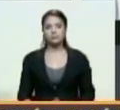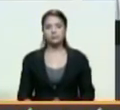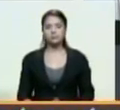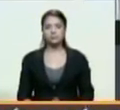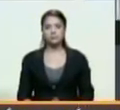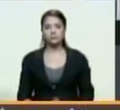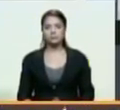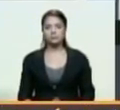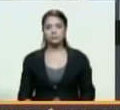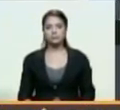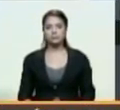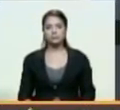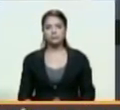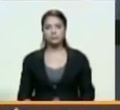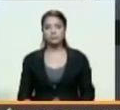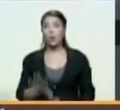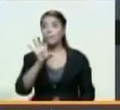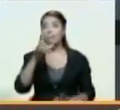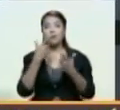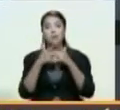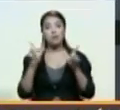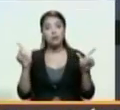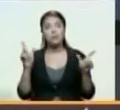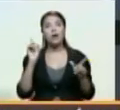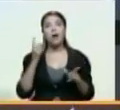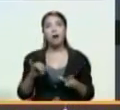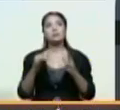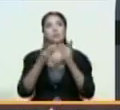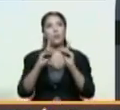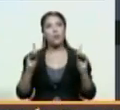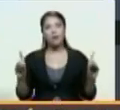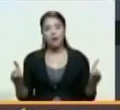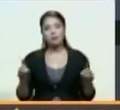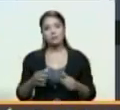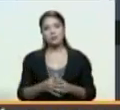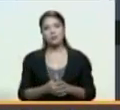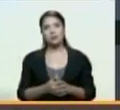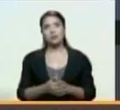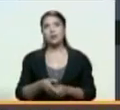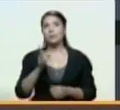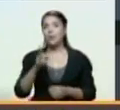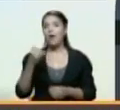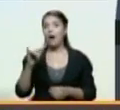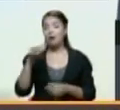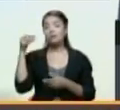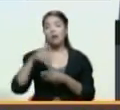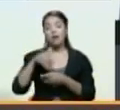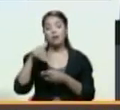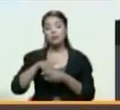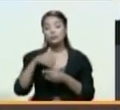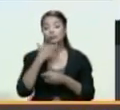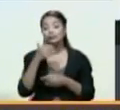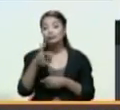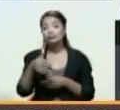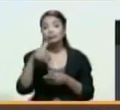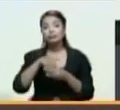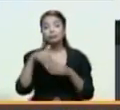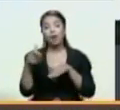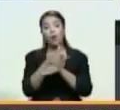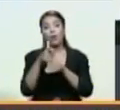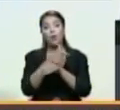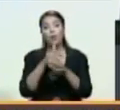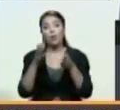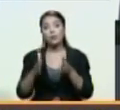Un país libre que tiene su democracia. Vamos a tener elecciones de